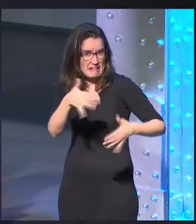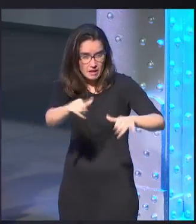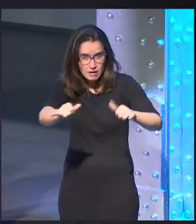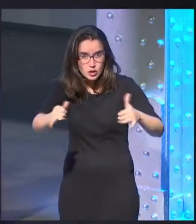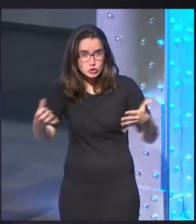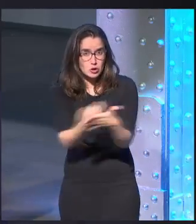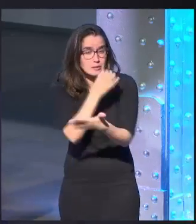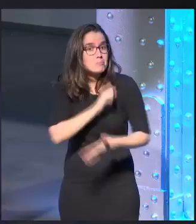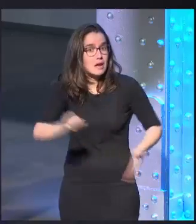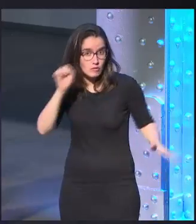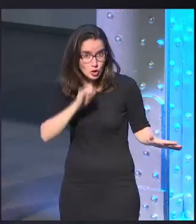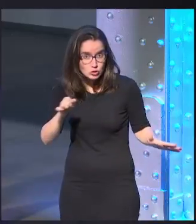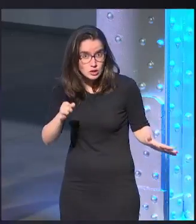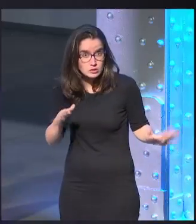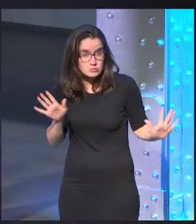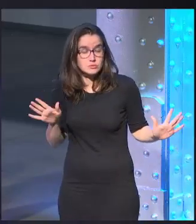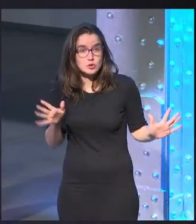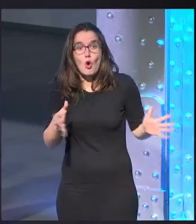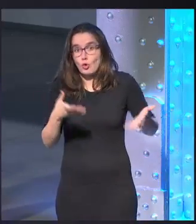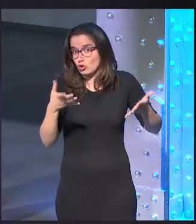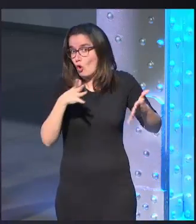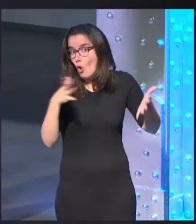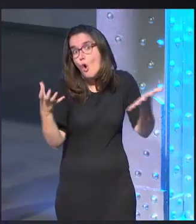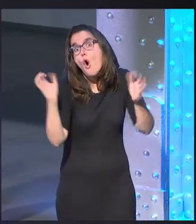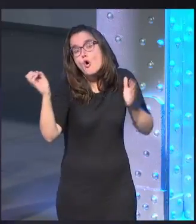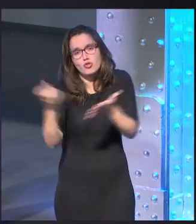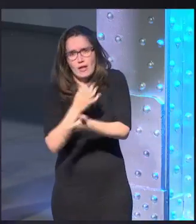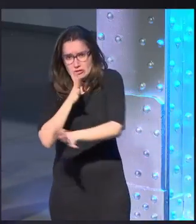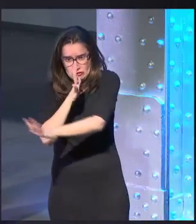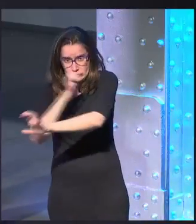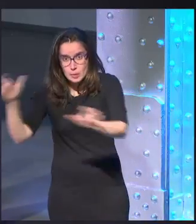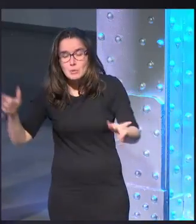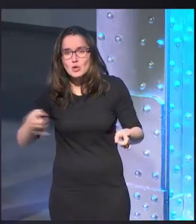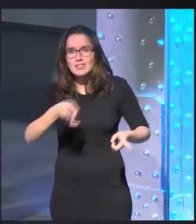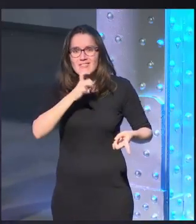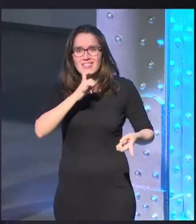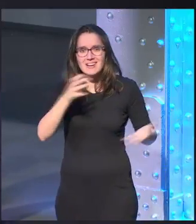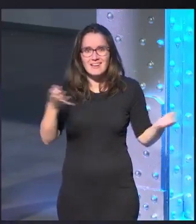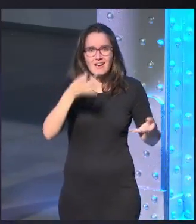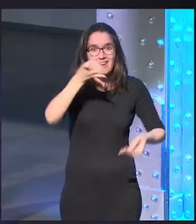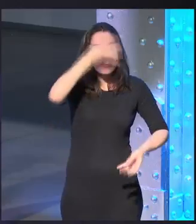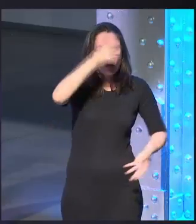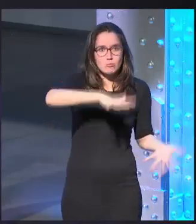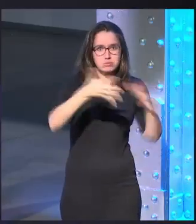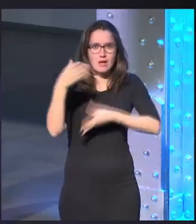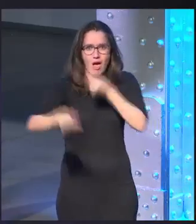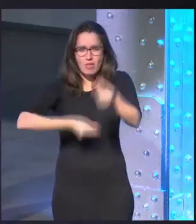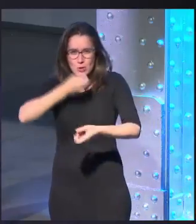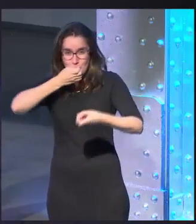todas extraordinarias y todas extraordinariamente malas, seguro, pero lo difícil es ejecutarlo con criterio. Y